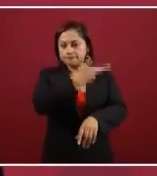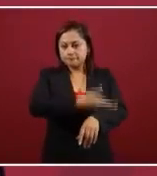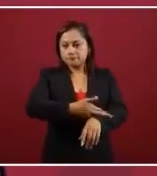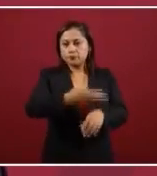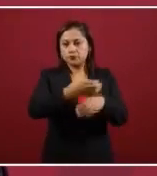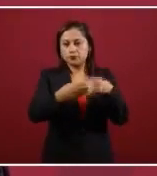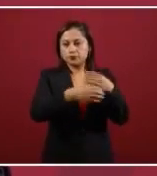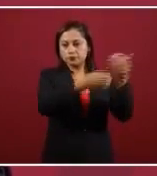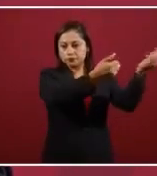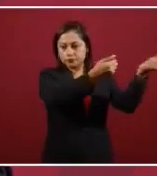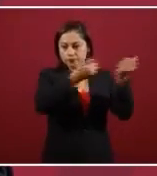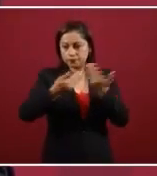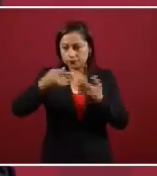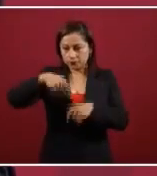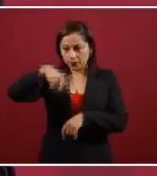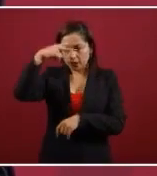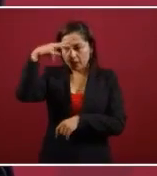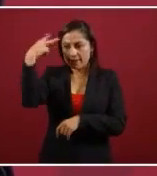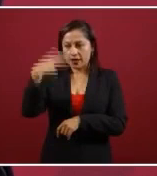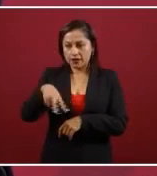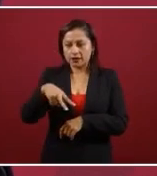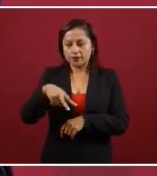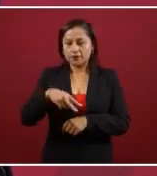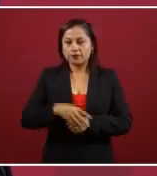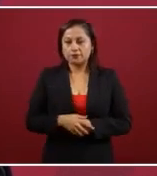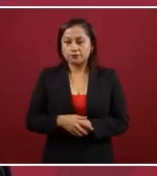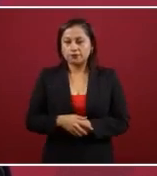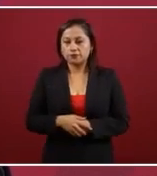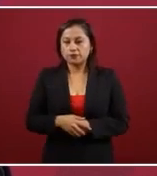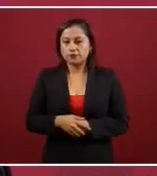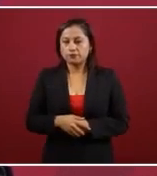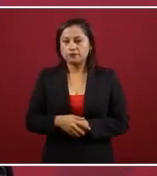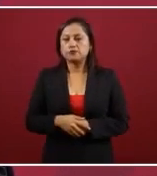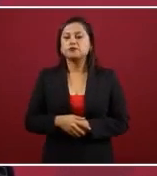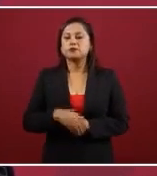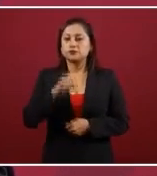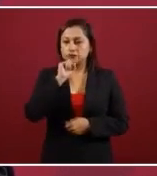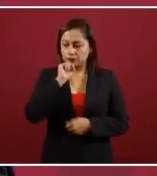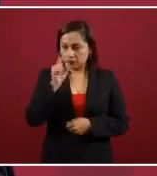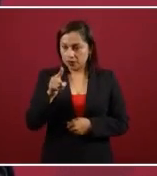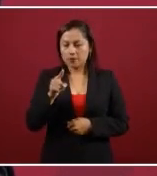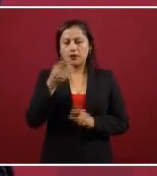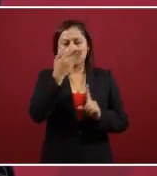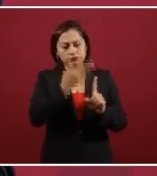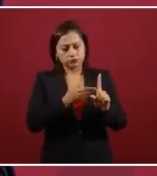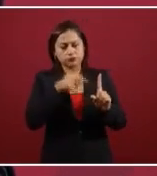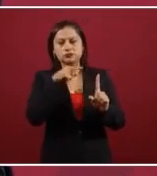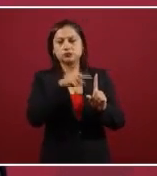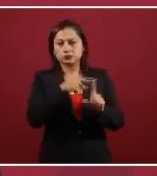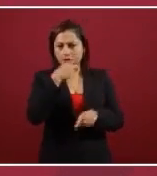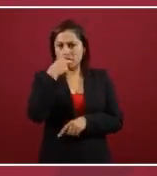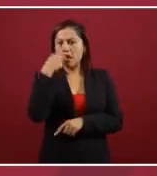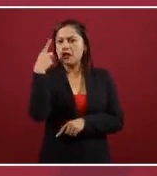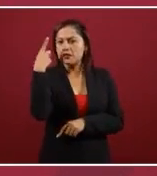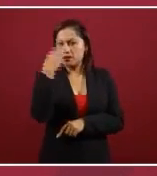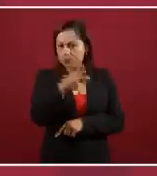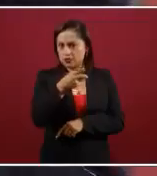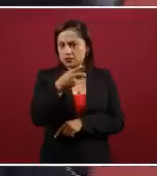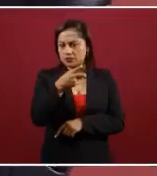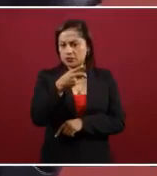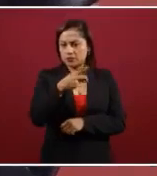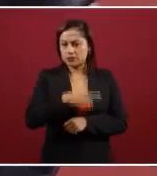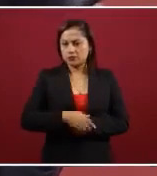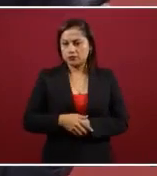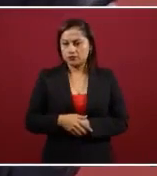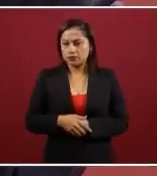al país. Además, él lo ha manifestado, hay que también